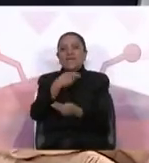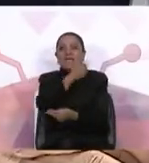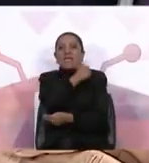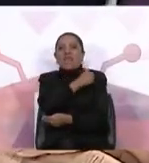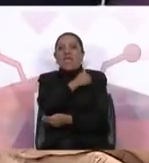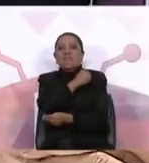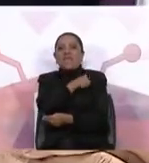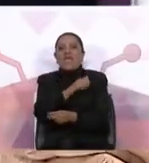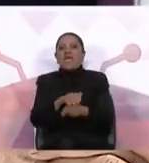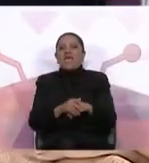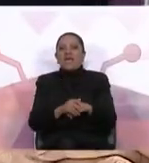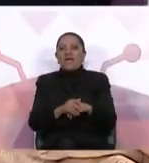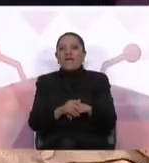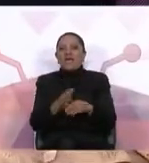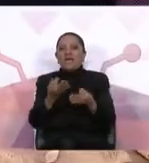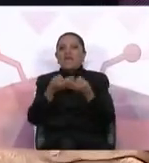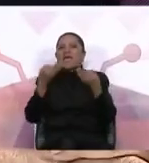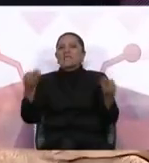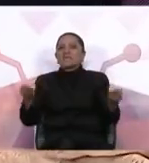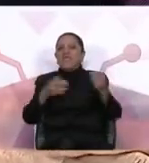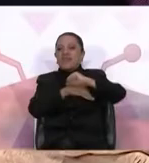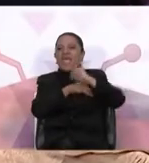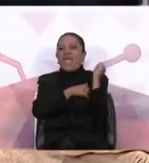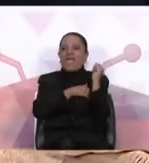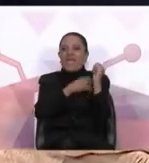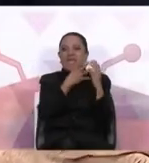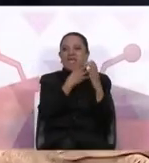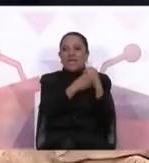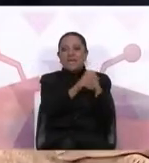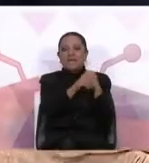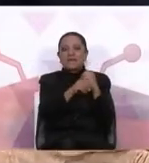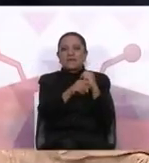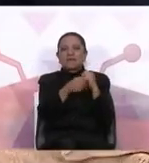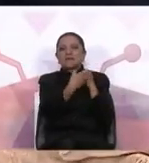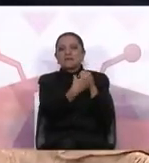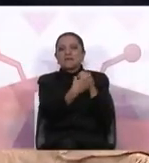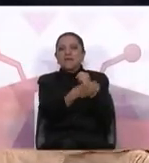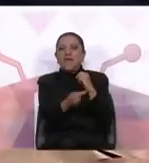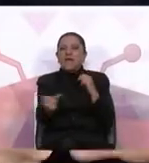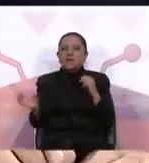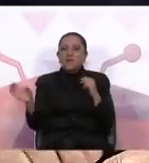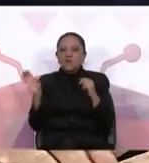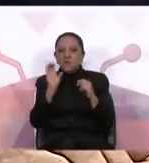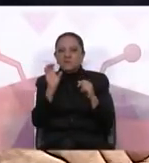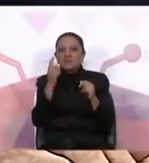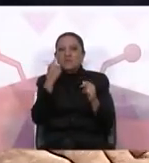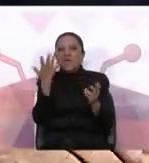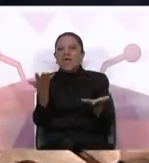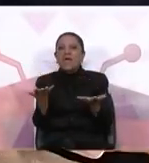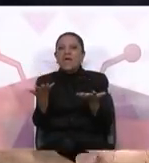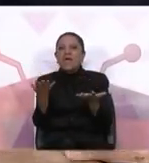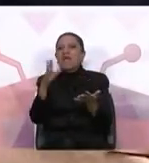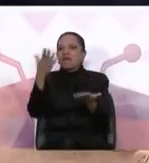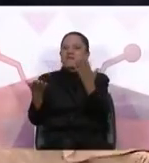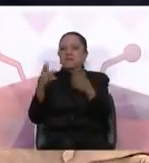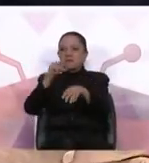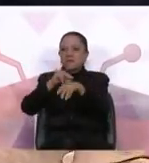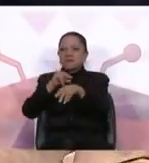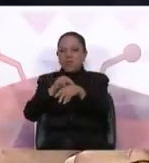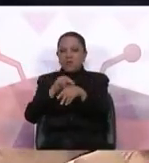tierra de refugio acupuntura una alternativa médica luchador social